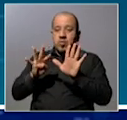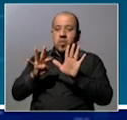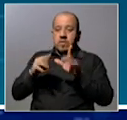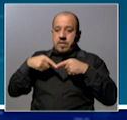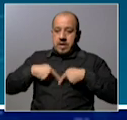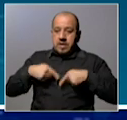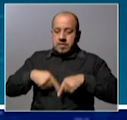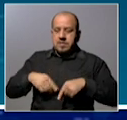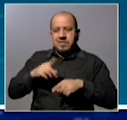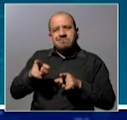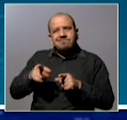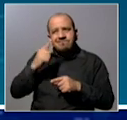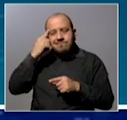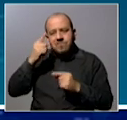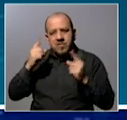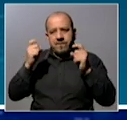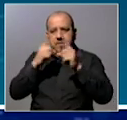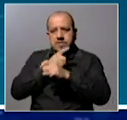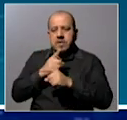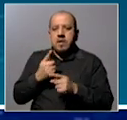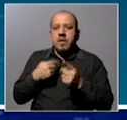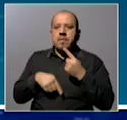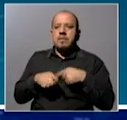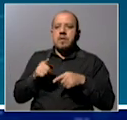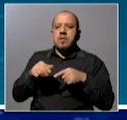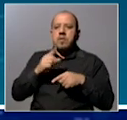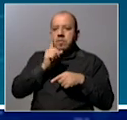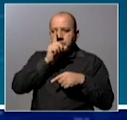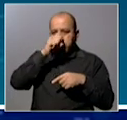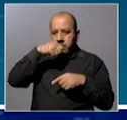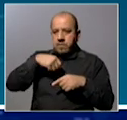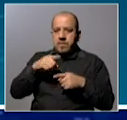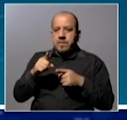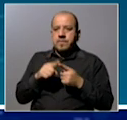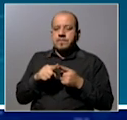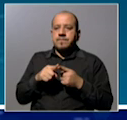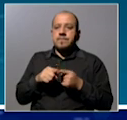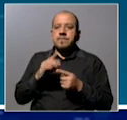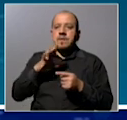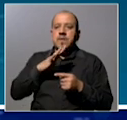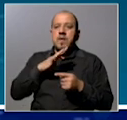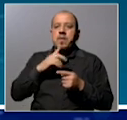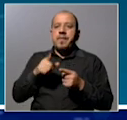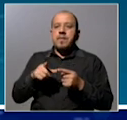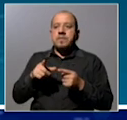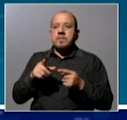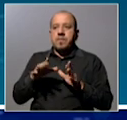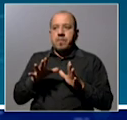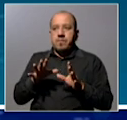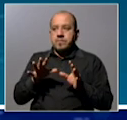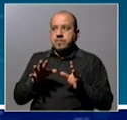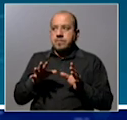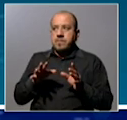intendencias. Pero lo cierto es que en el caso de Montevideo lo que tenemos es un comportamiento bastante